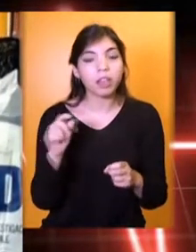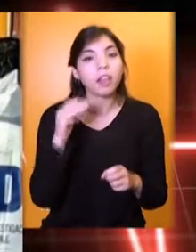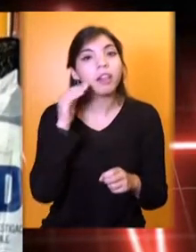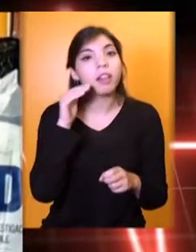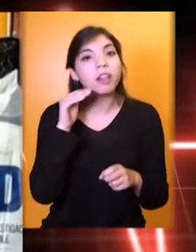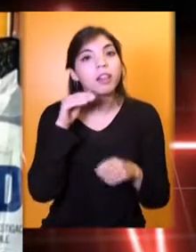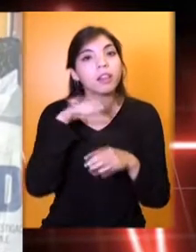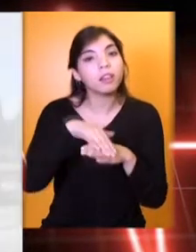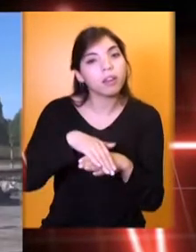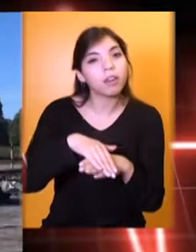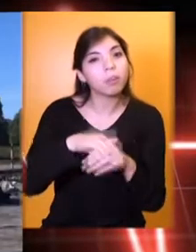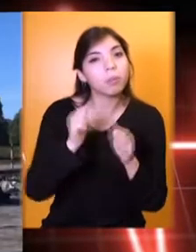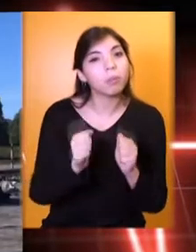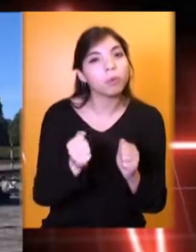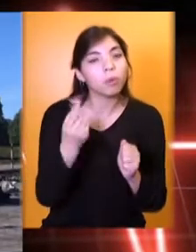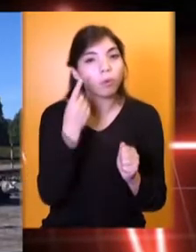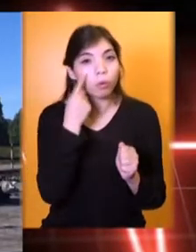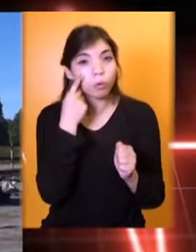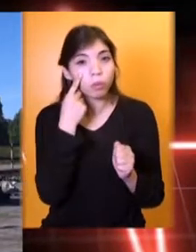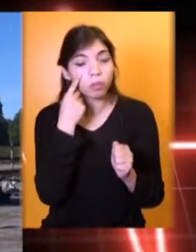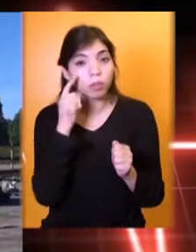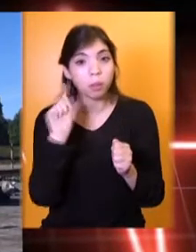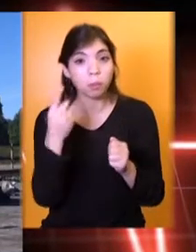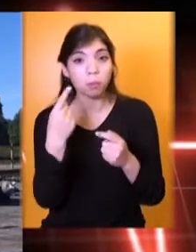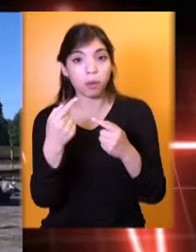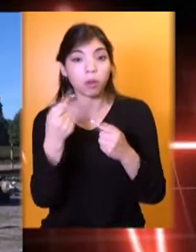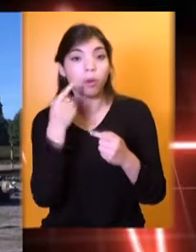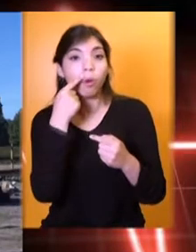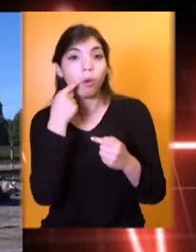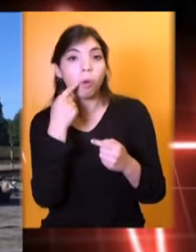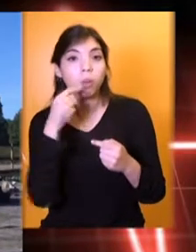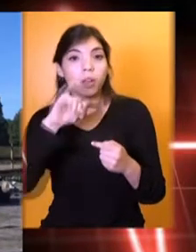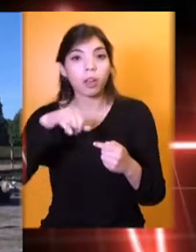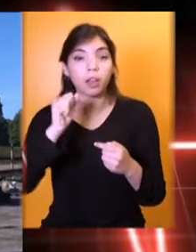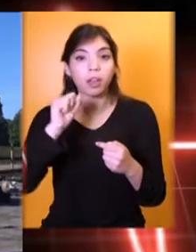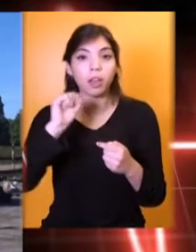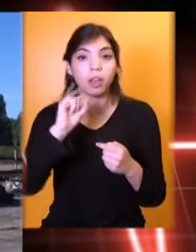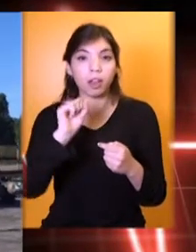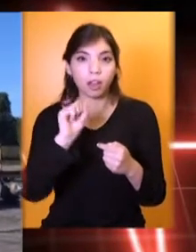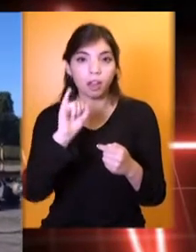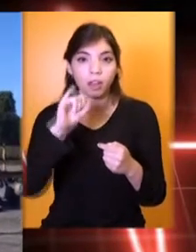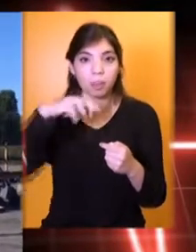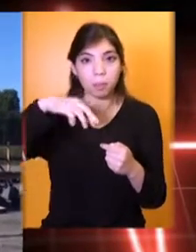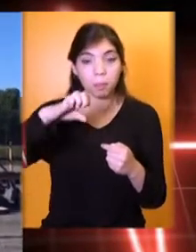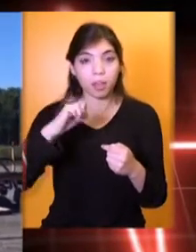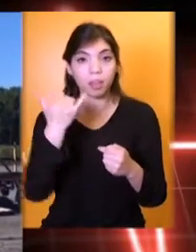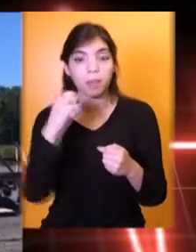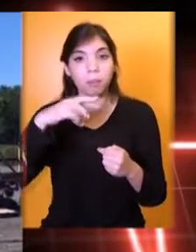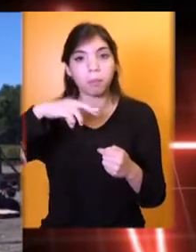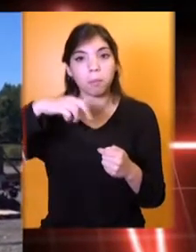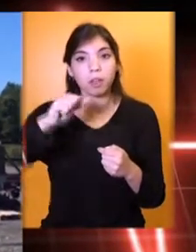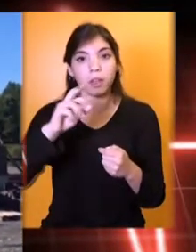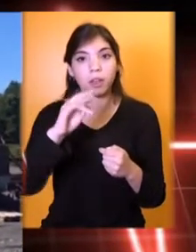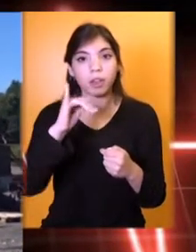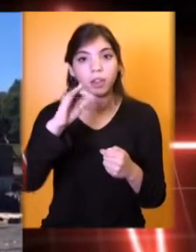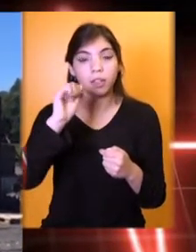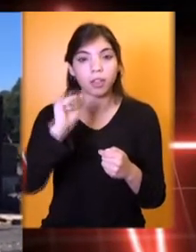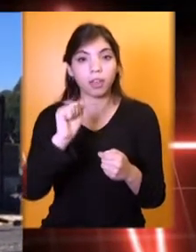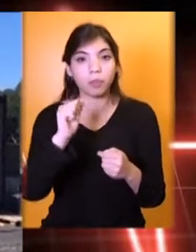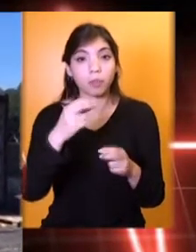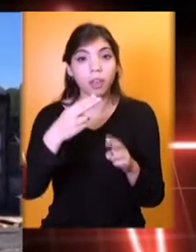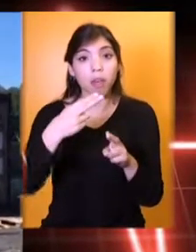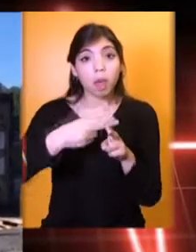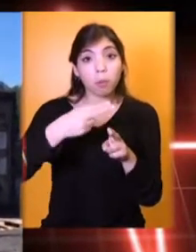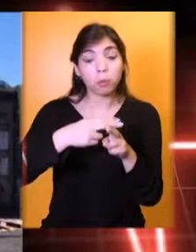que corresponderían a Jaime Muñoz Vargas, de 44 años, y María Muñoz Vargas, de 42, donde la similitud de